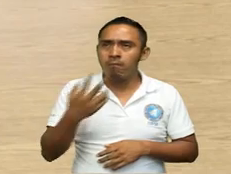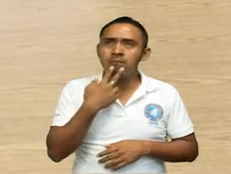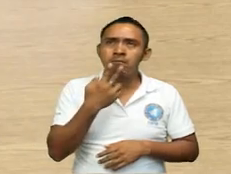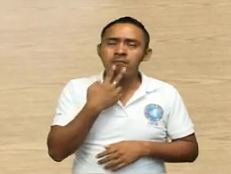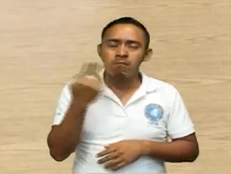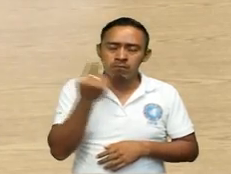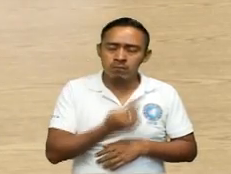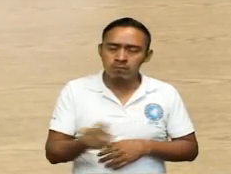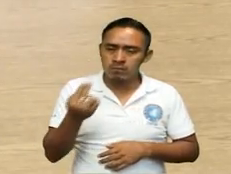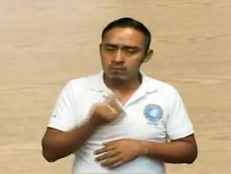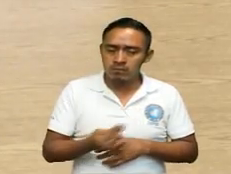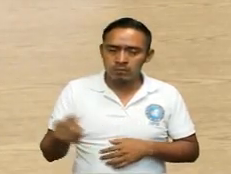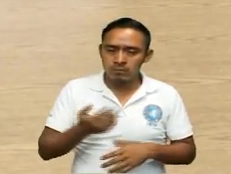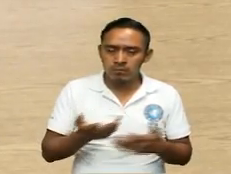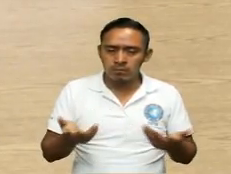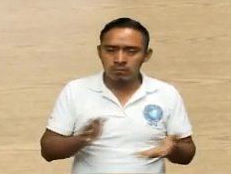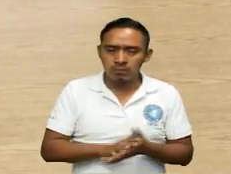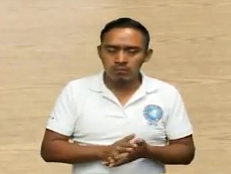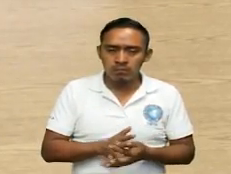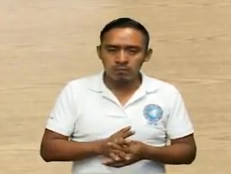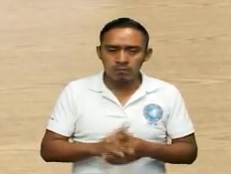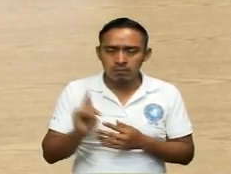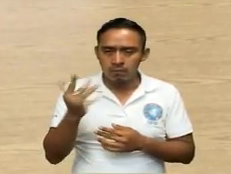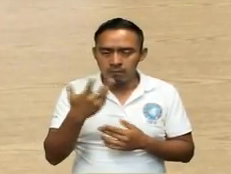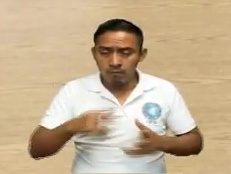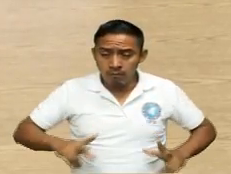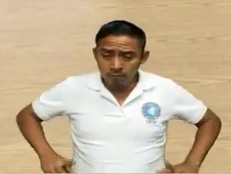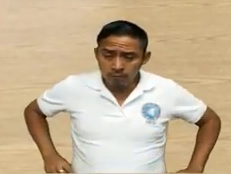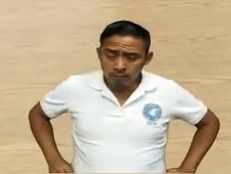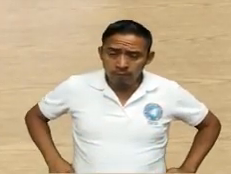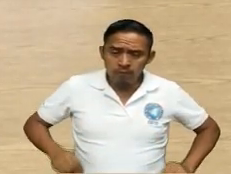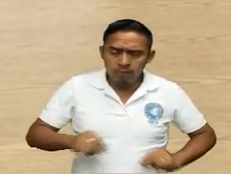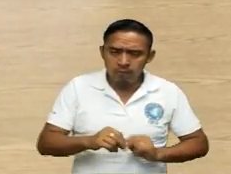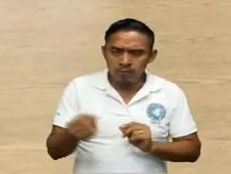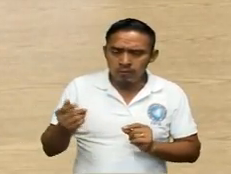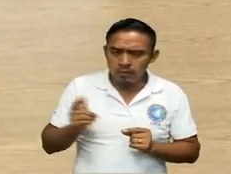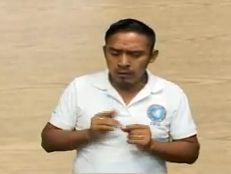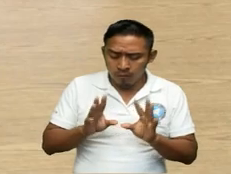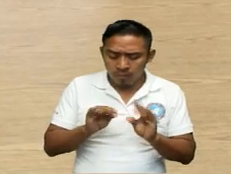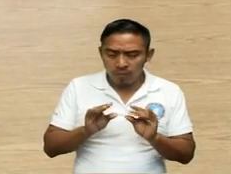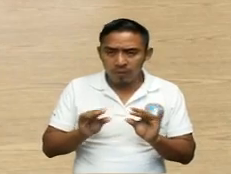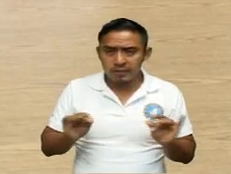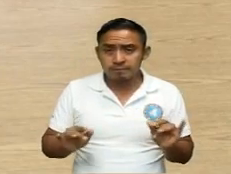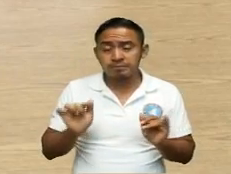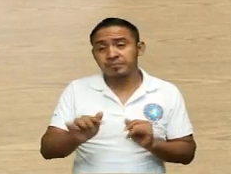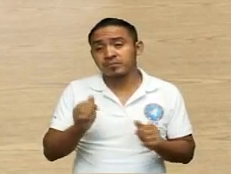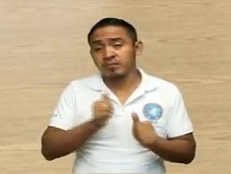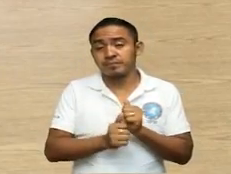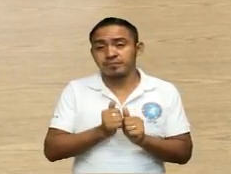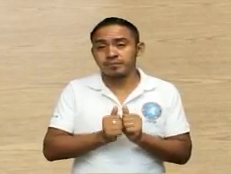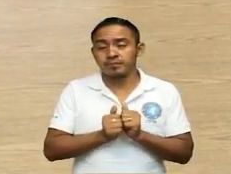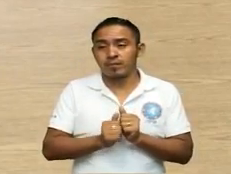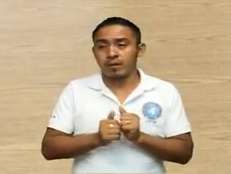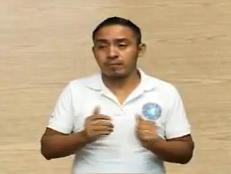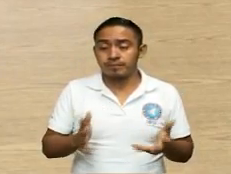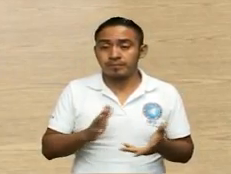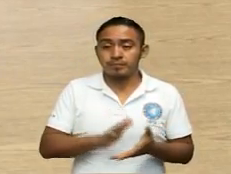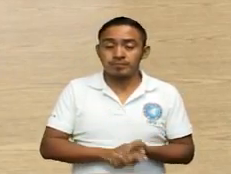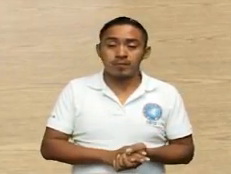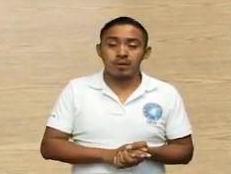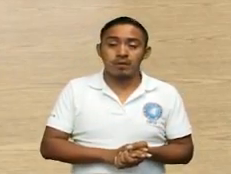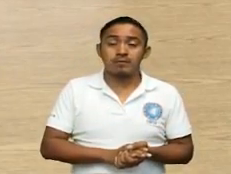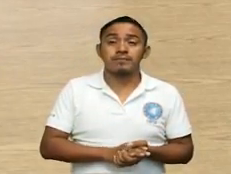no utilizarlo, porque todos los pañales sintéticos están hechos de plástico, pues, de material impermeable,